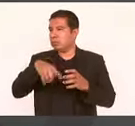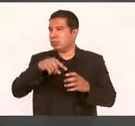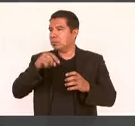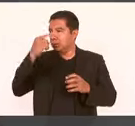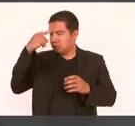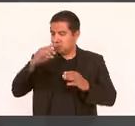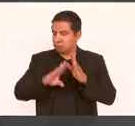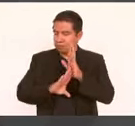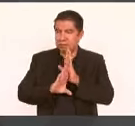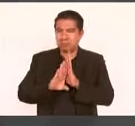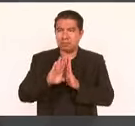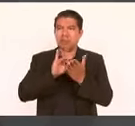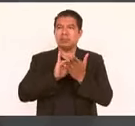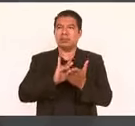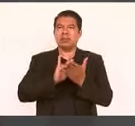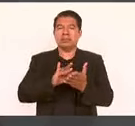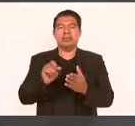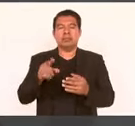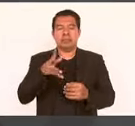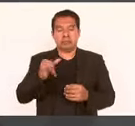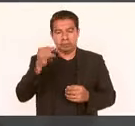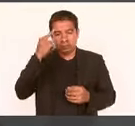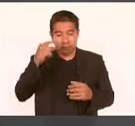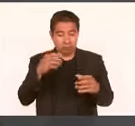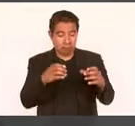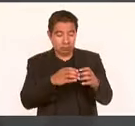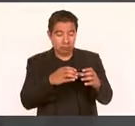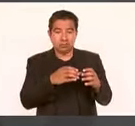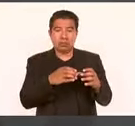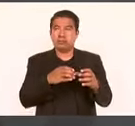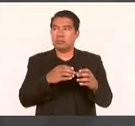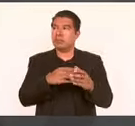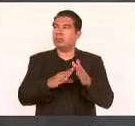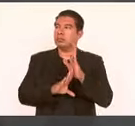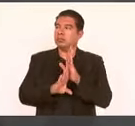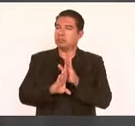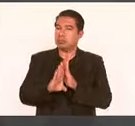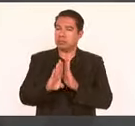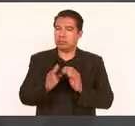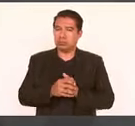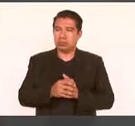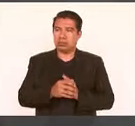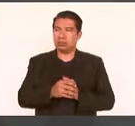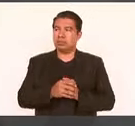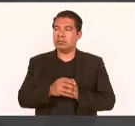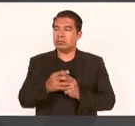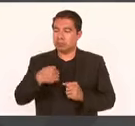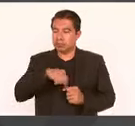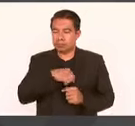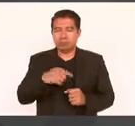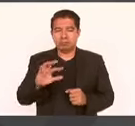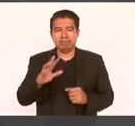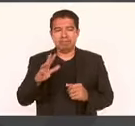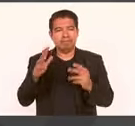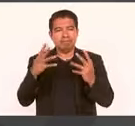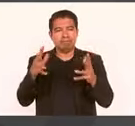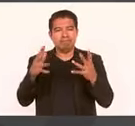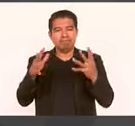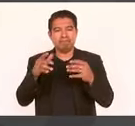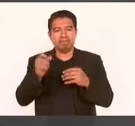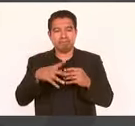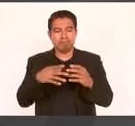gran apoyo para facilitar a la gente la realización de sus obras. Debemos reconocer a las